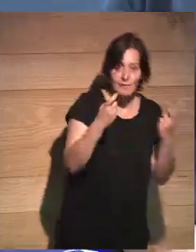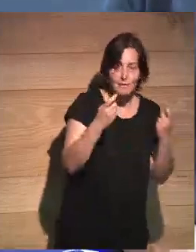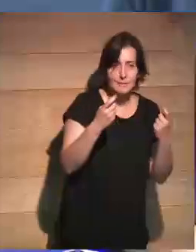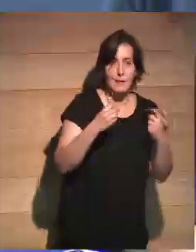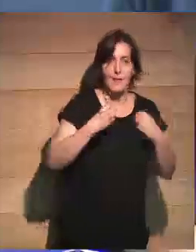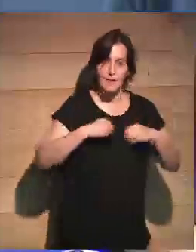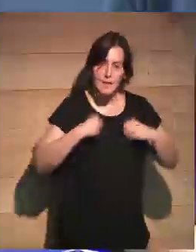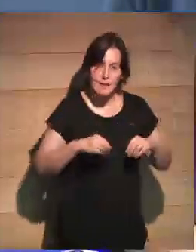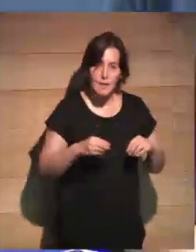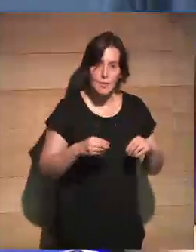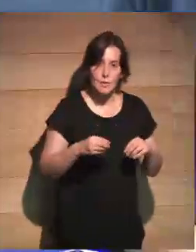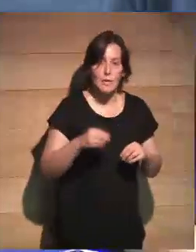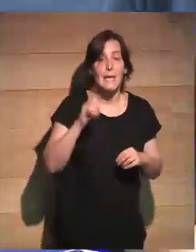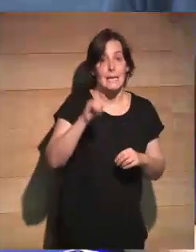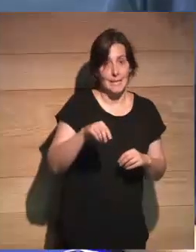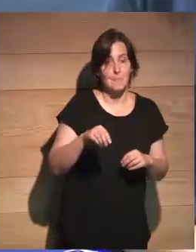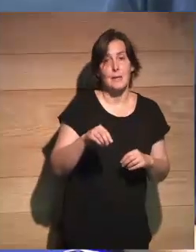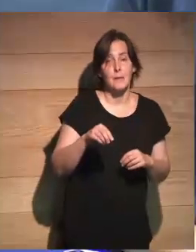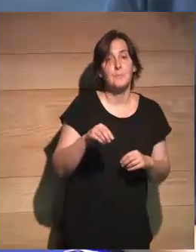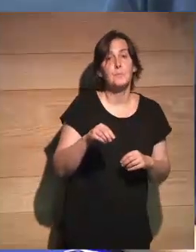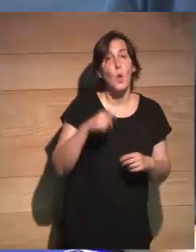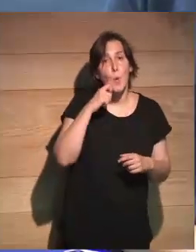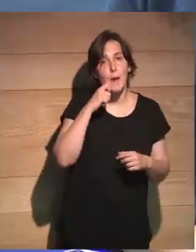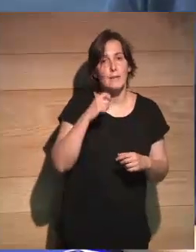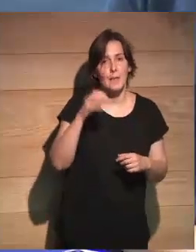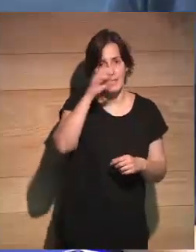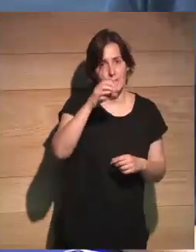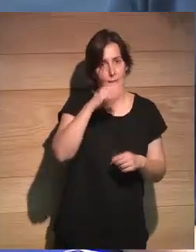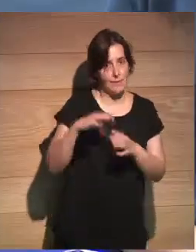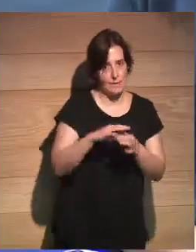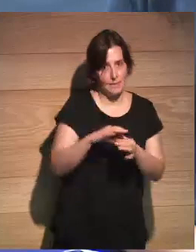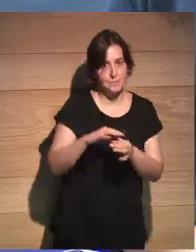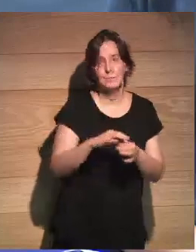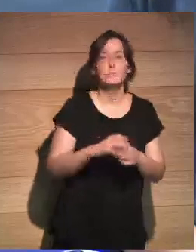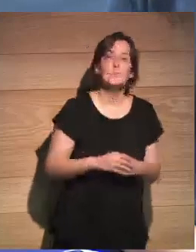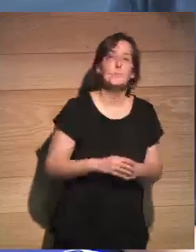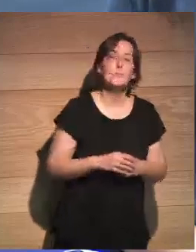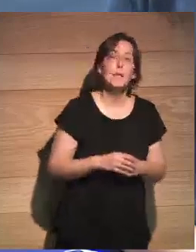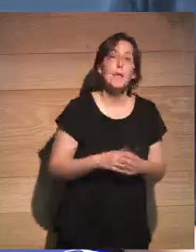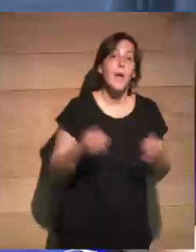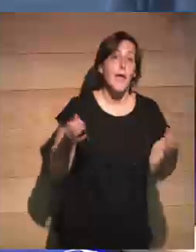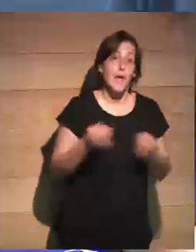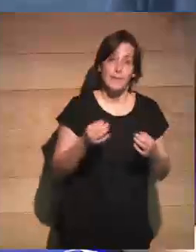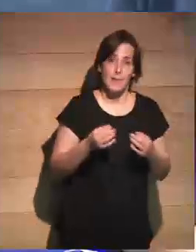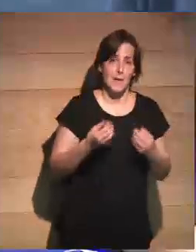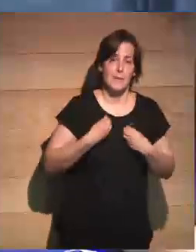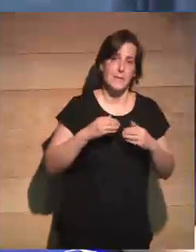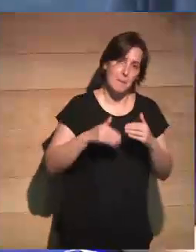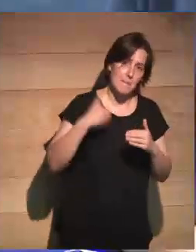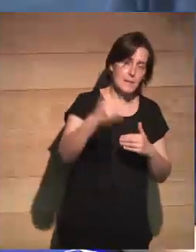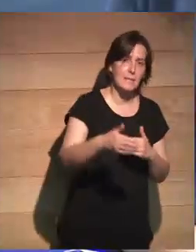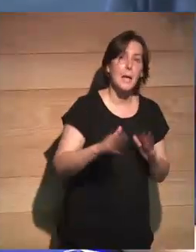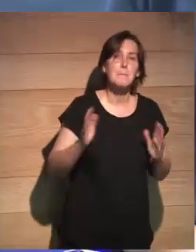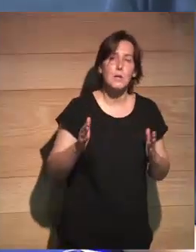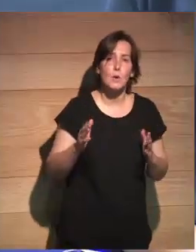ver que las humanidades también son ciencia. Hay vida más allá del paper, debe haberla, tiene que haberla. ¿Pero qué